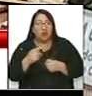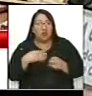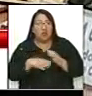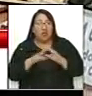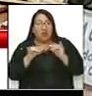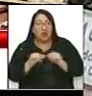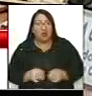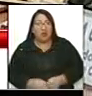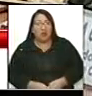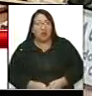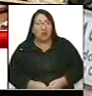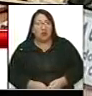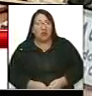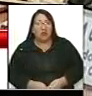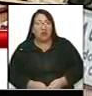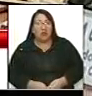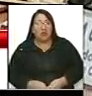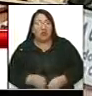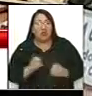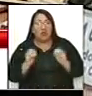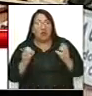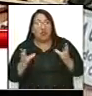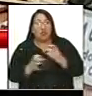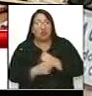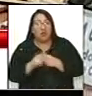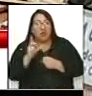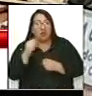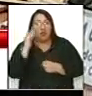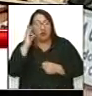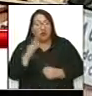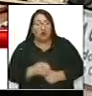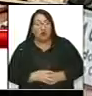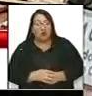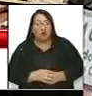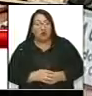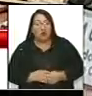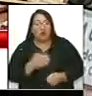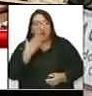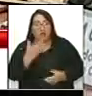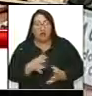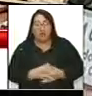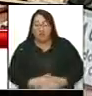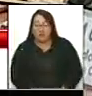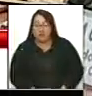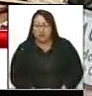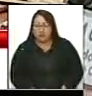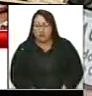quedando, la juventud va tomando el liderazgo en un futuro. Muchas gracias.